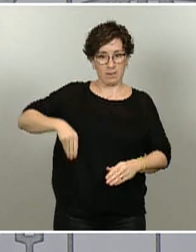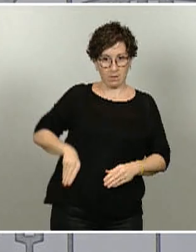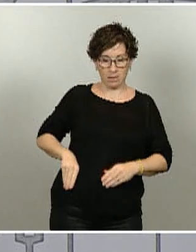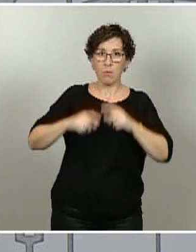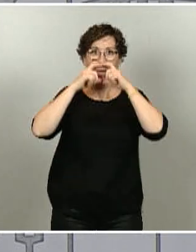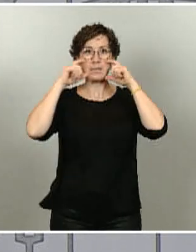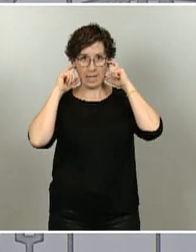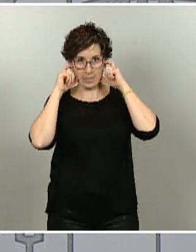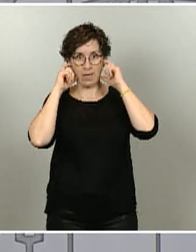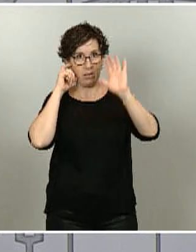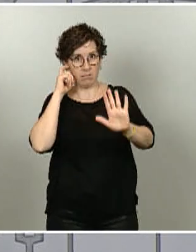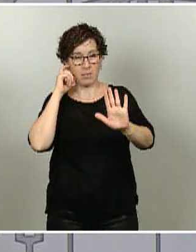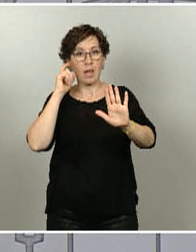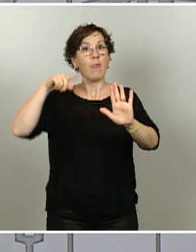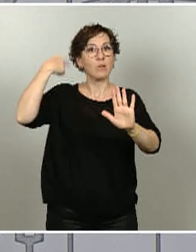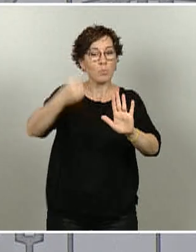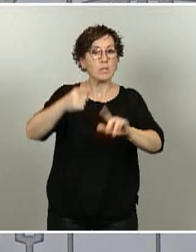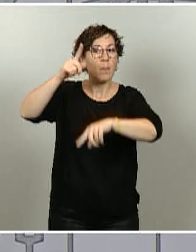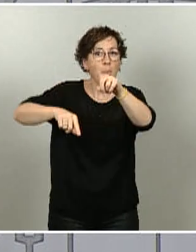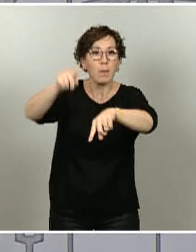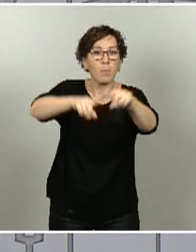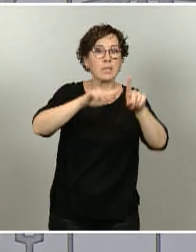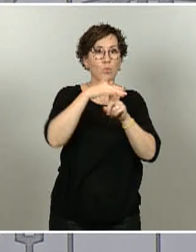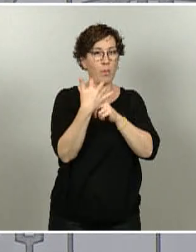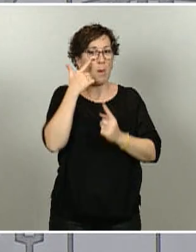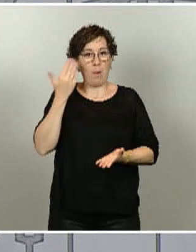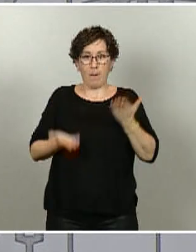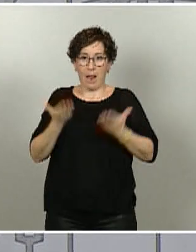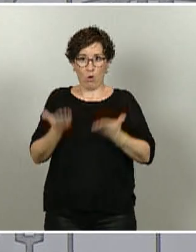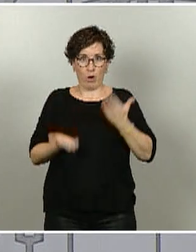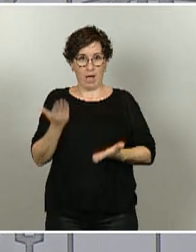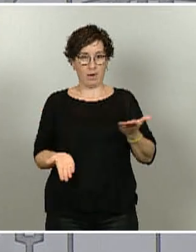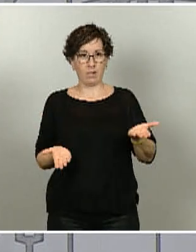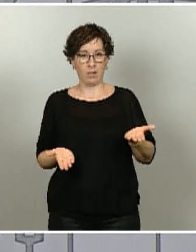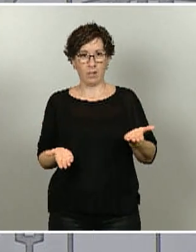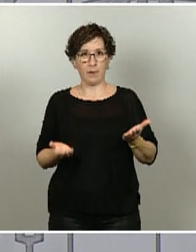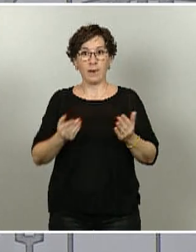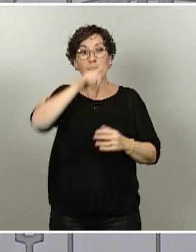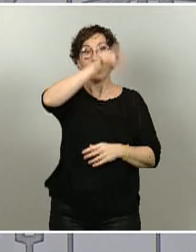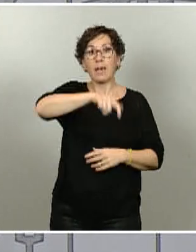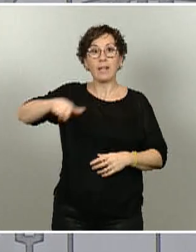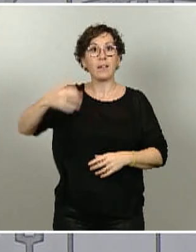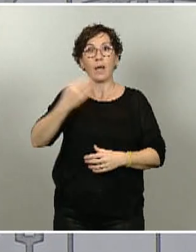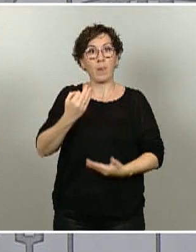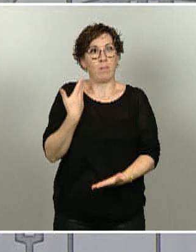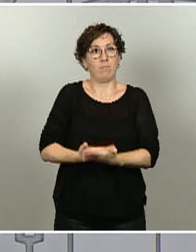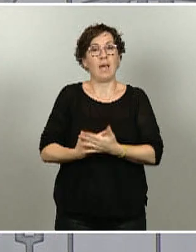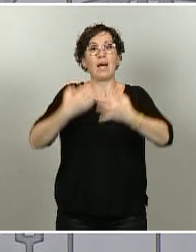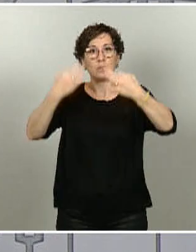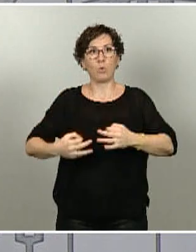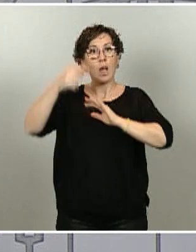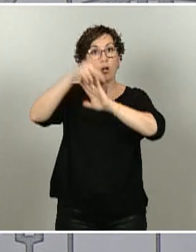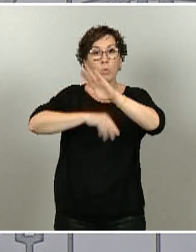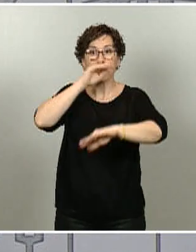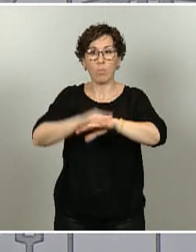valorar las situaciones. De aquellos que tienen que implementar la norma o que tienen que garantizar que se implementa correctamente, tienen sus instrucciones, pero yo